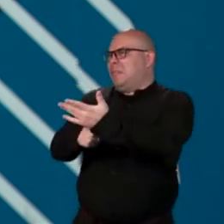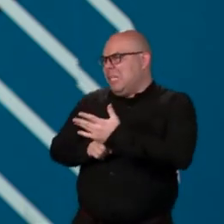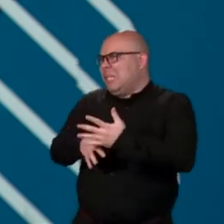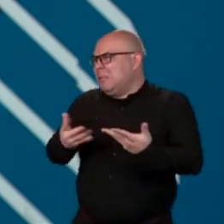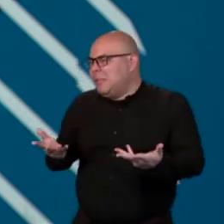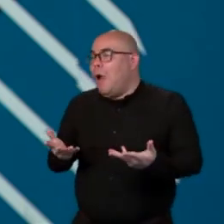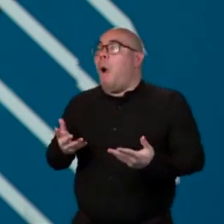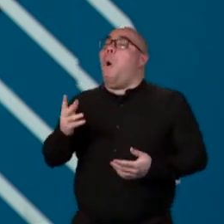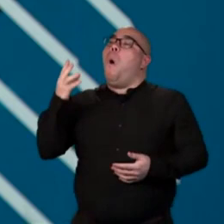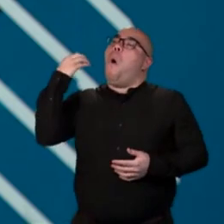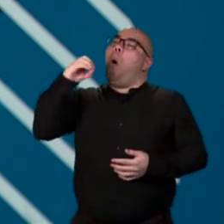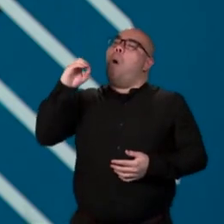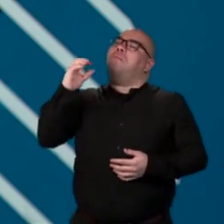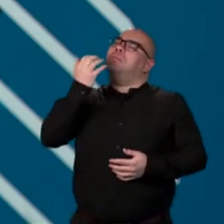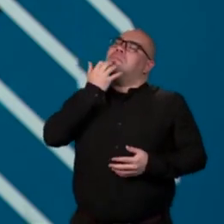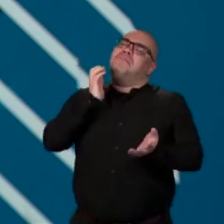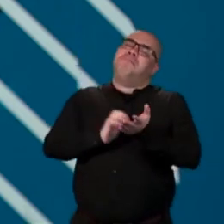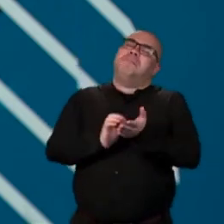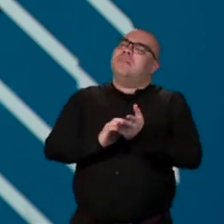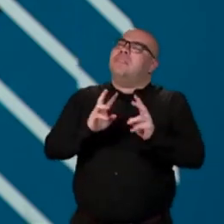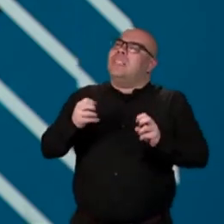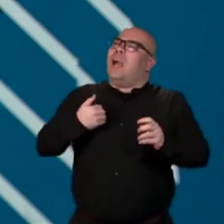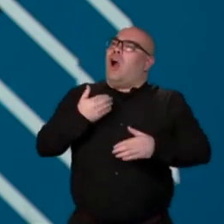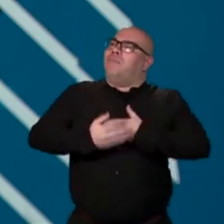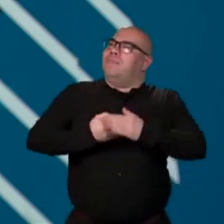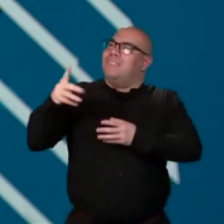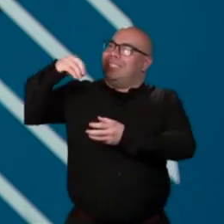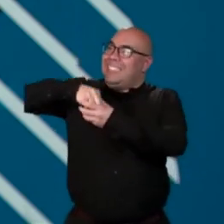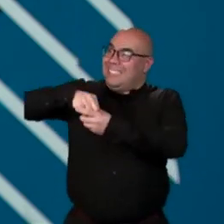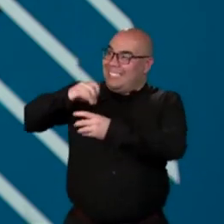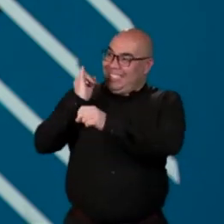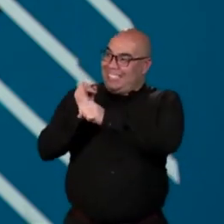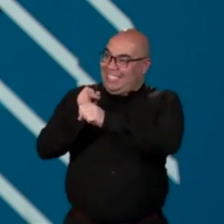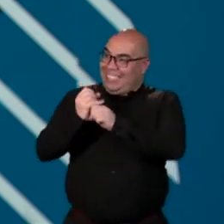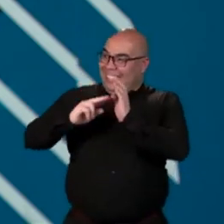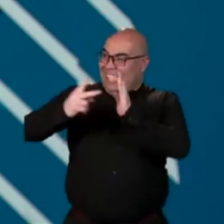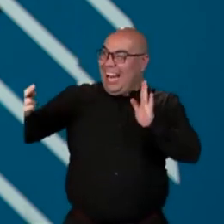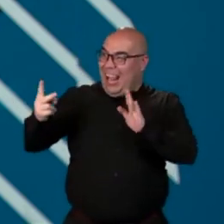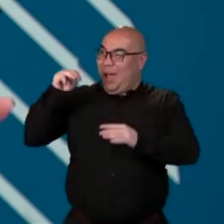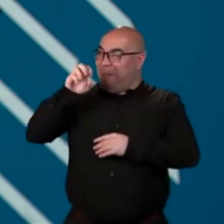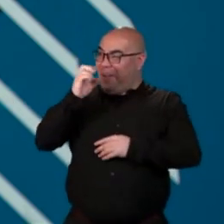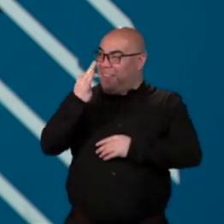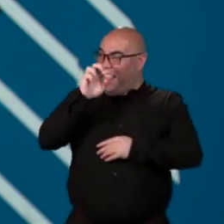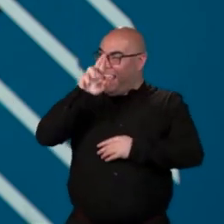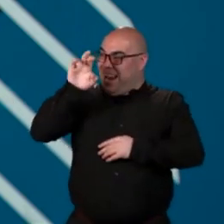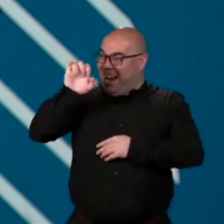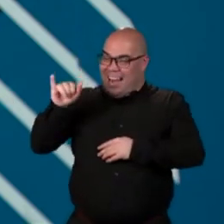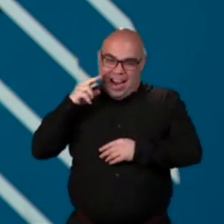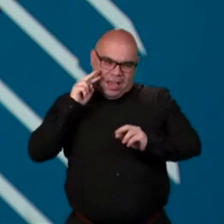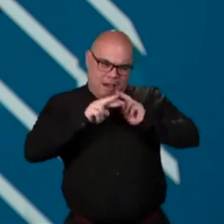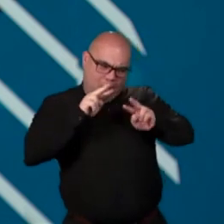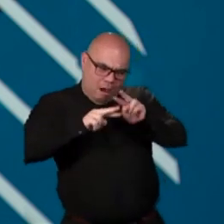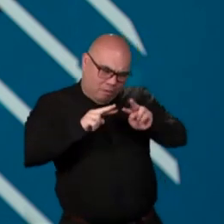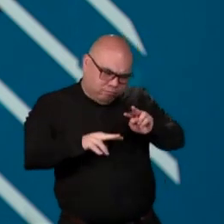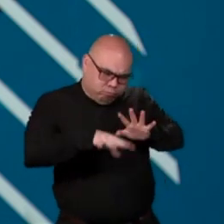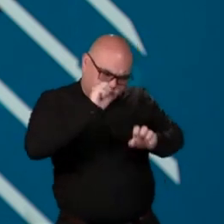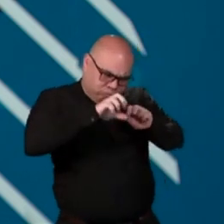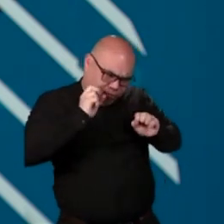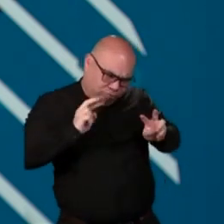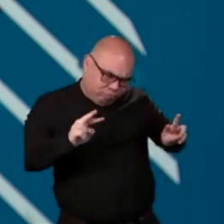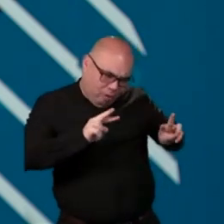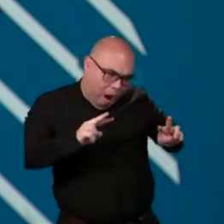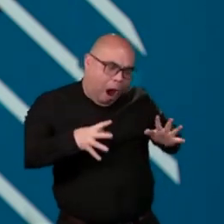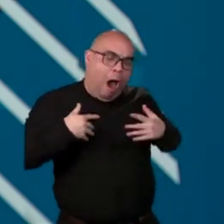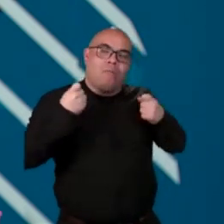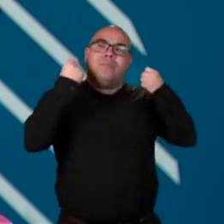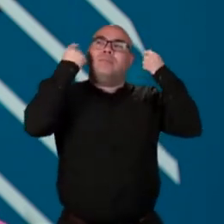venido definiendo una ruta al interior de la institución para poder hacer esta lectura y generar una oportuna